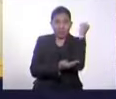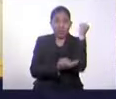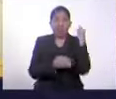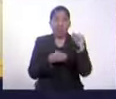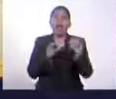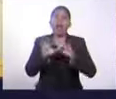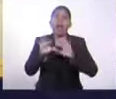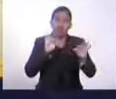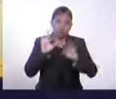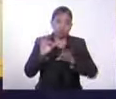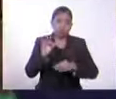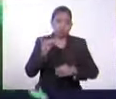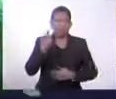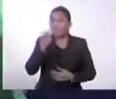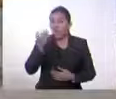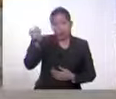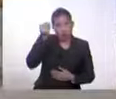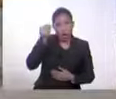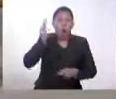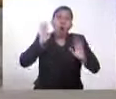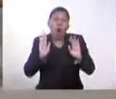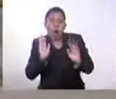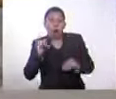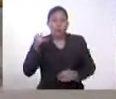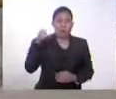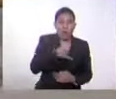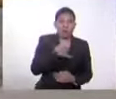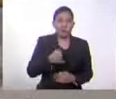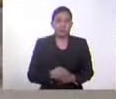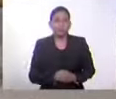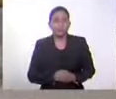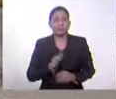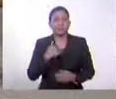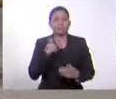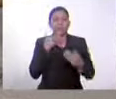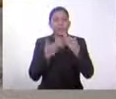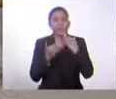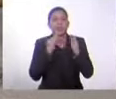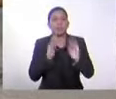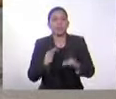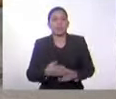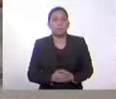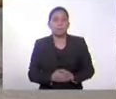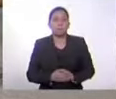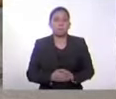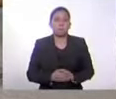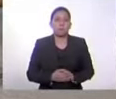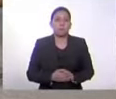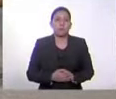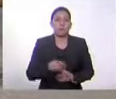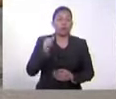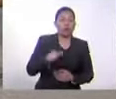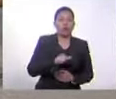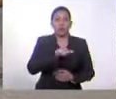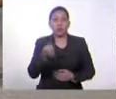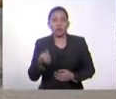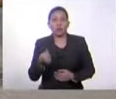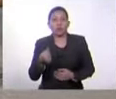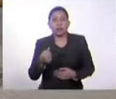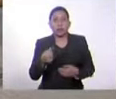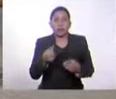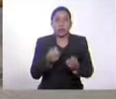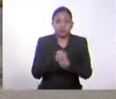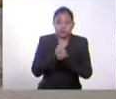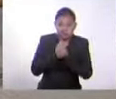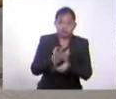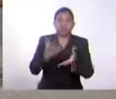causas. Fíjate que te comento, por ejemplo, que otra de las cosas que pueden desencadenar,